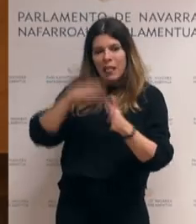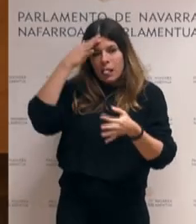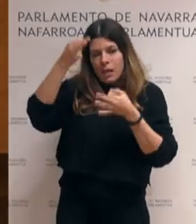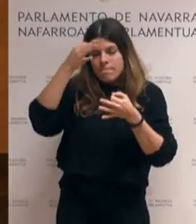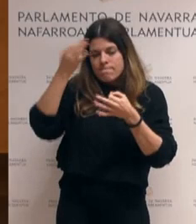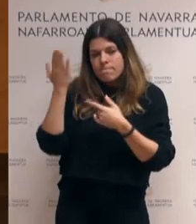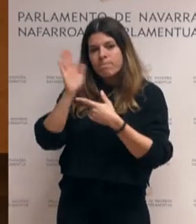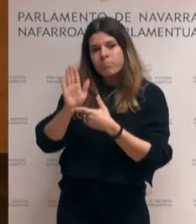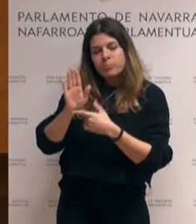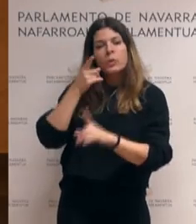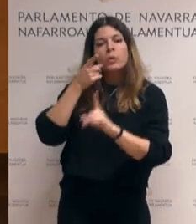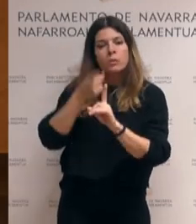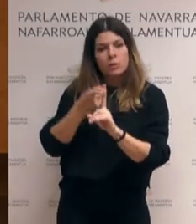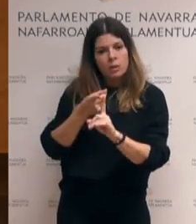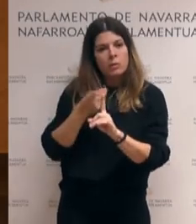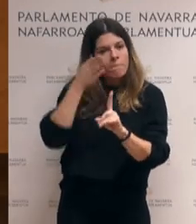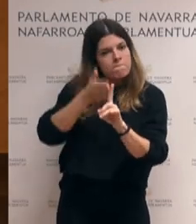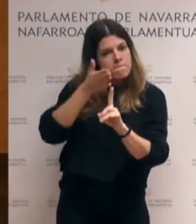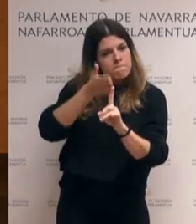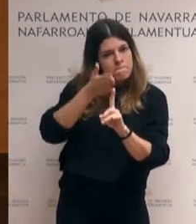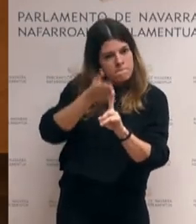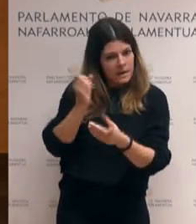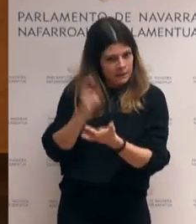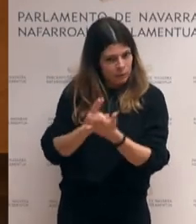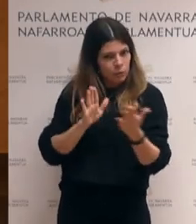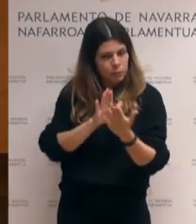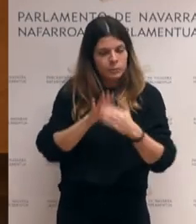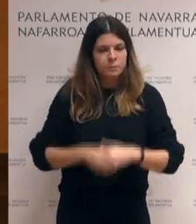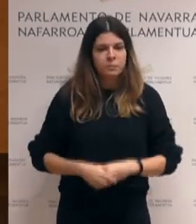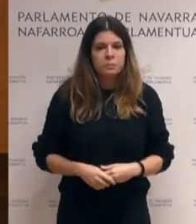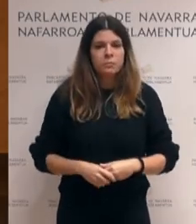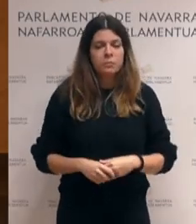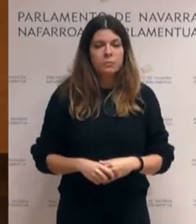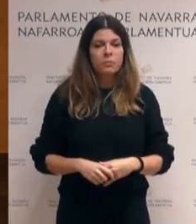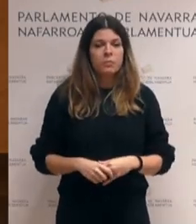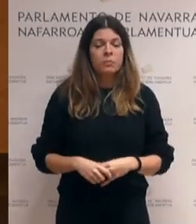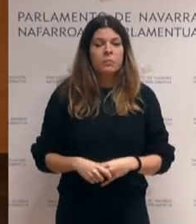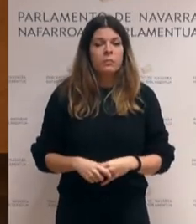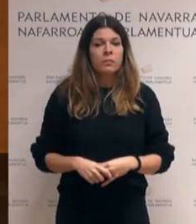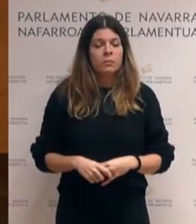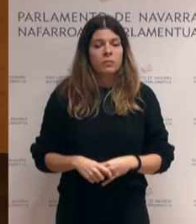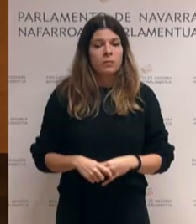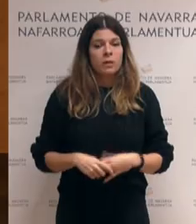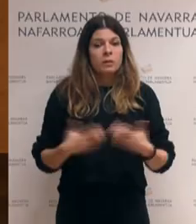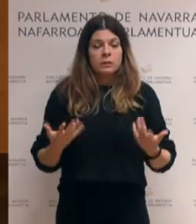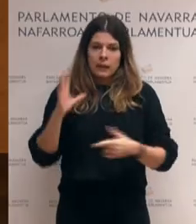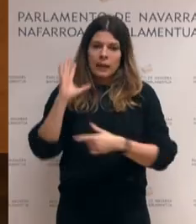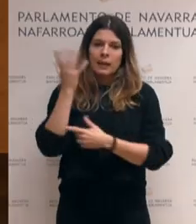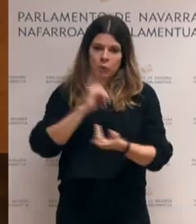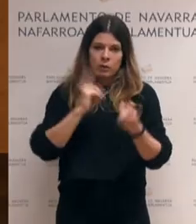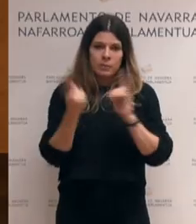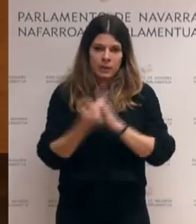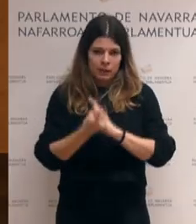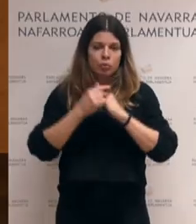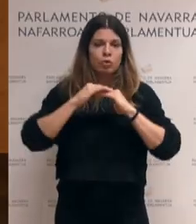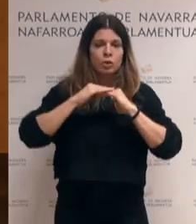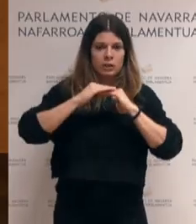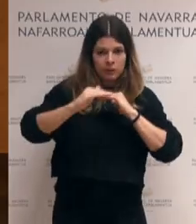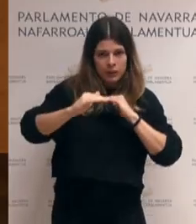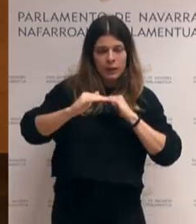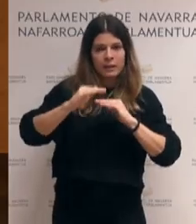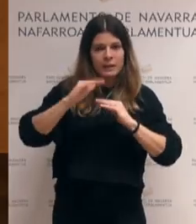para cometer este importante reto como no puede ser de otra manera el cambio climático la sostenibilidad y